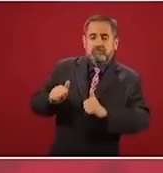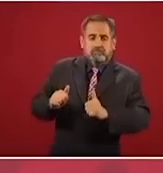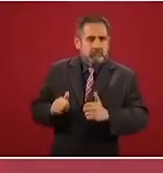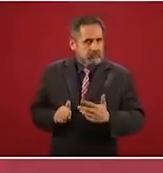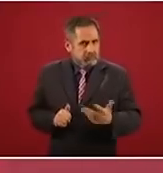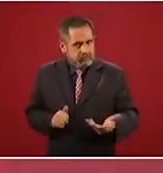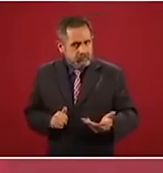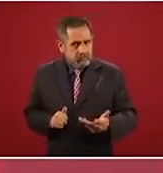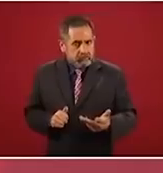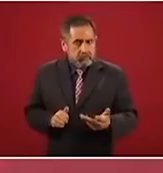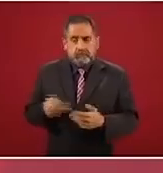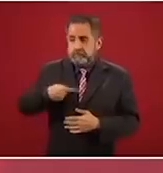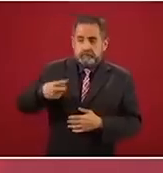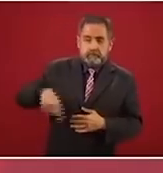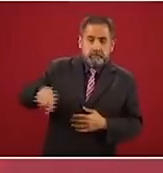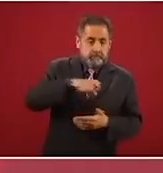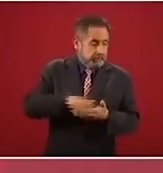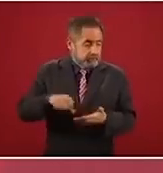los compradores de medicina